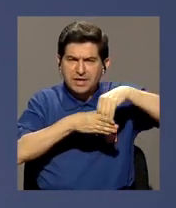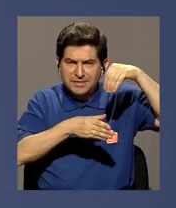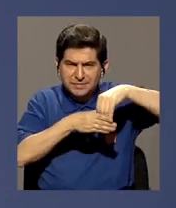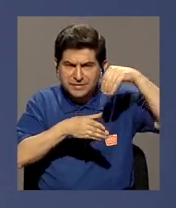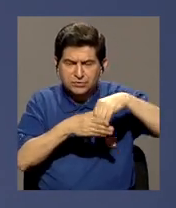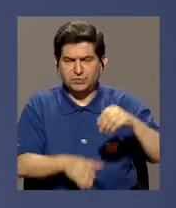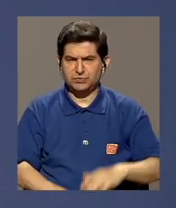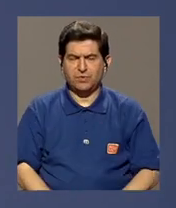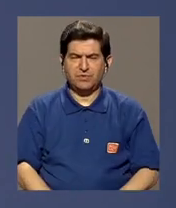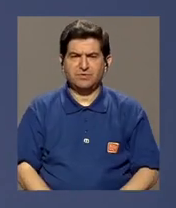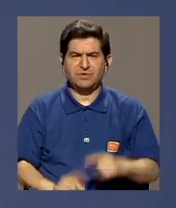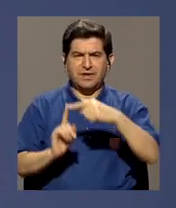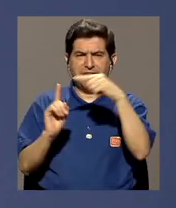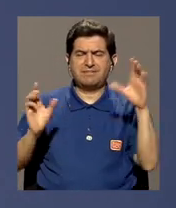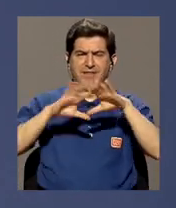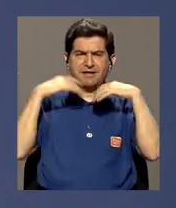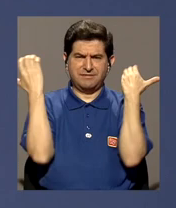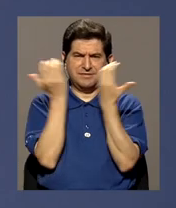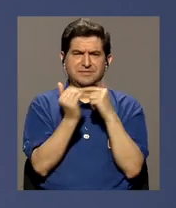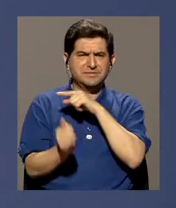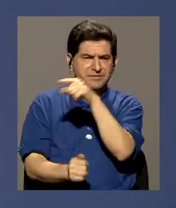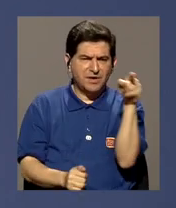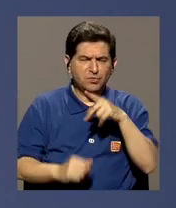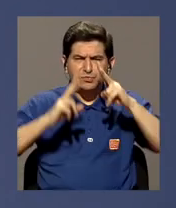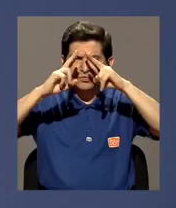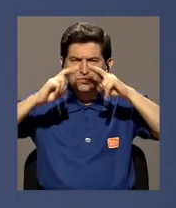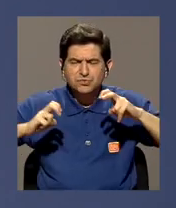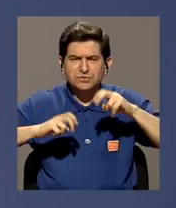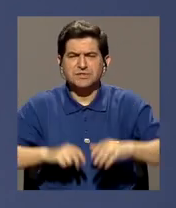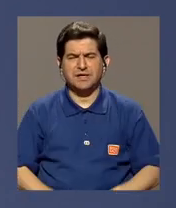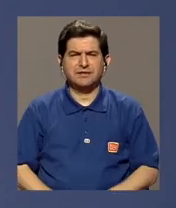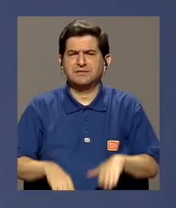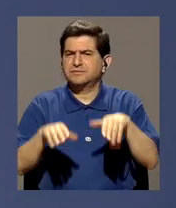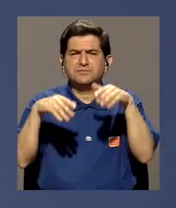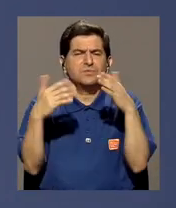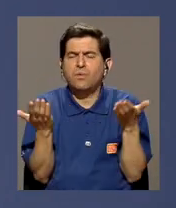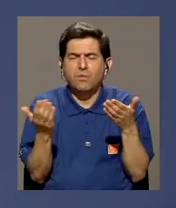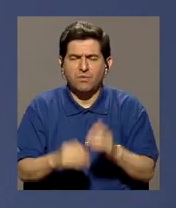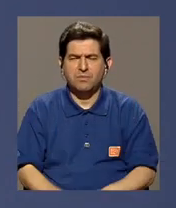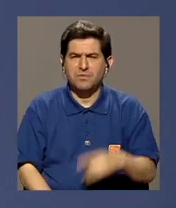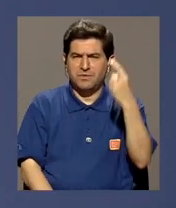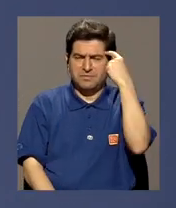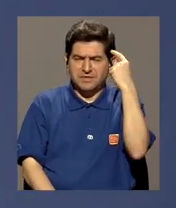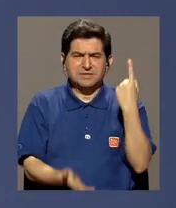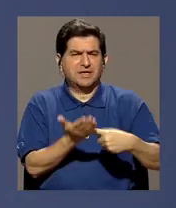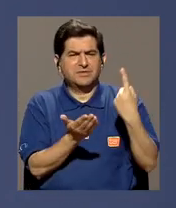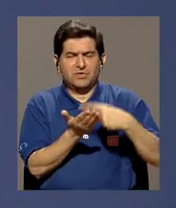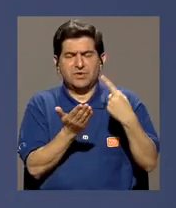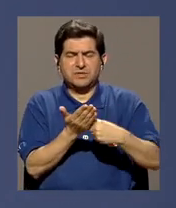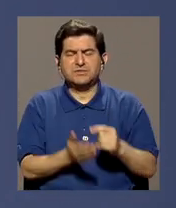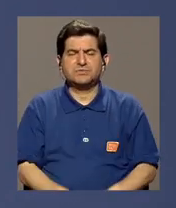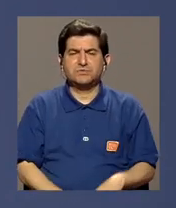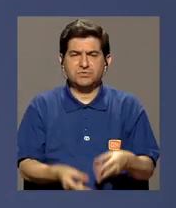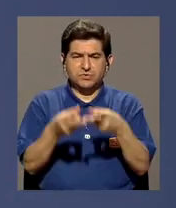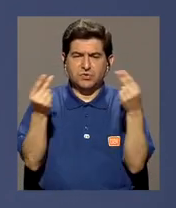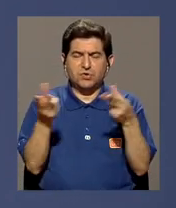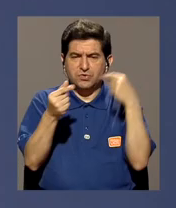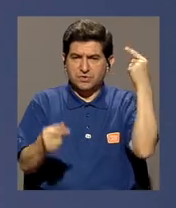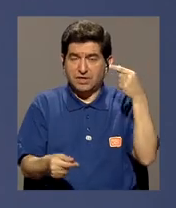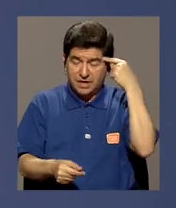inversiones y desde la cámara como pueden ustedes hacer una revisión crítica en el marco de una discusión fiscal que ha sido